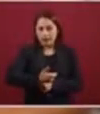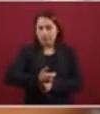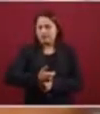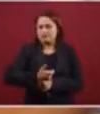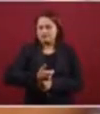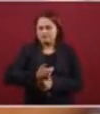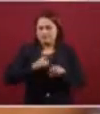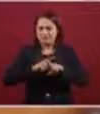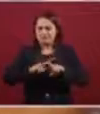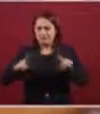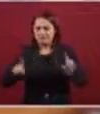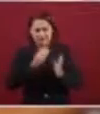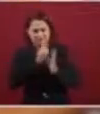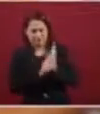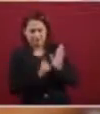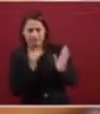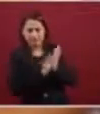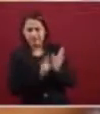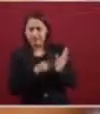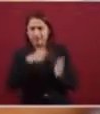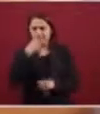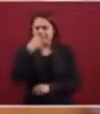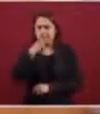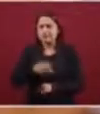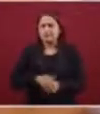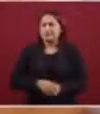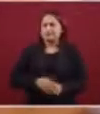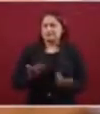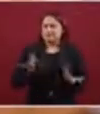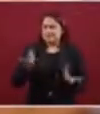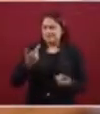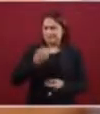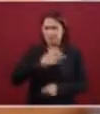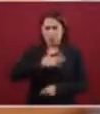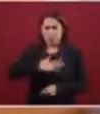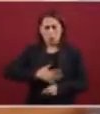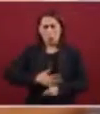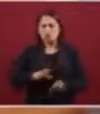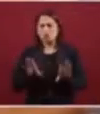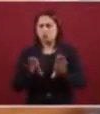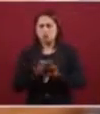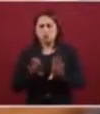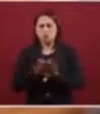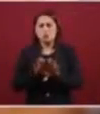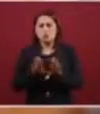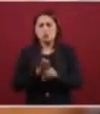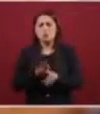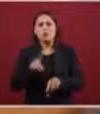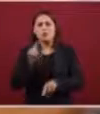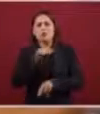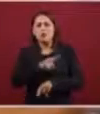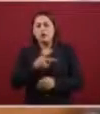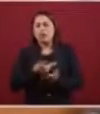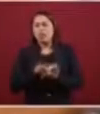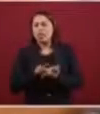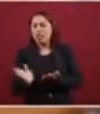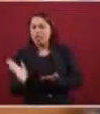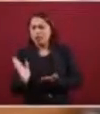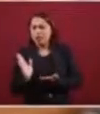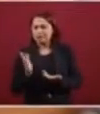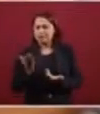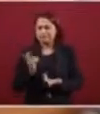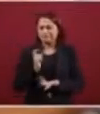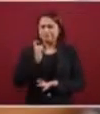Preguntar, ¿esto es justo, el hecho de que no se les ofrezca una salida con dignidad como parte del gremio?